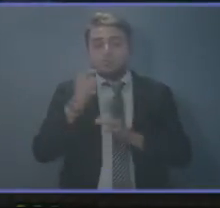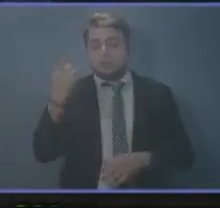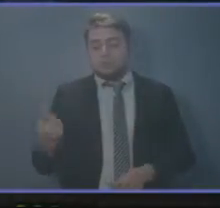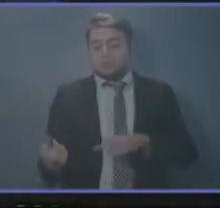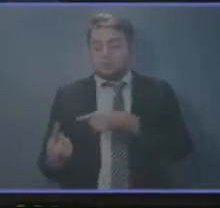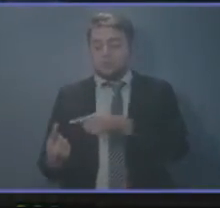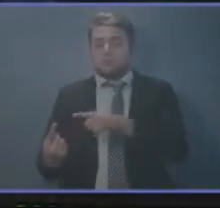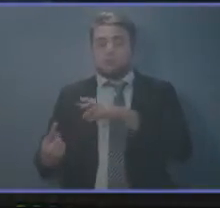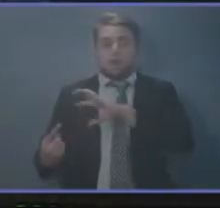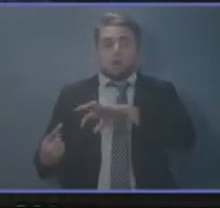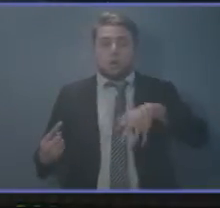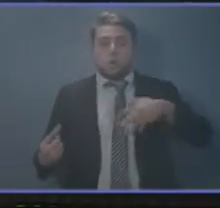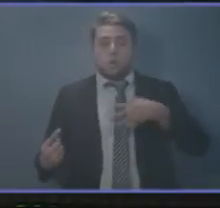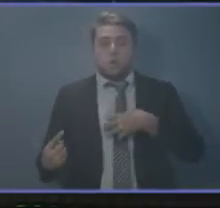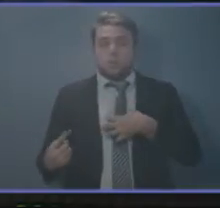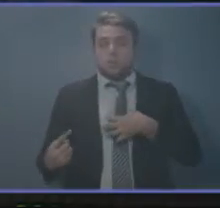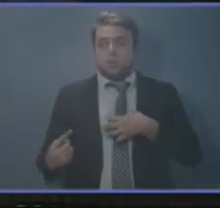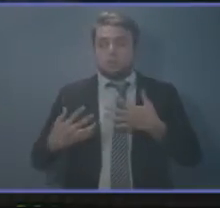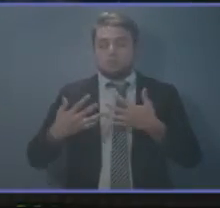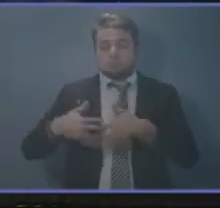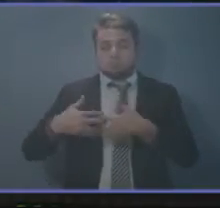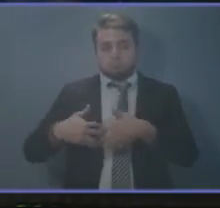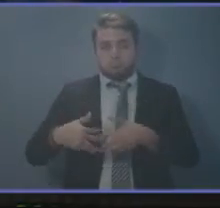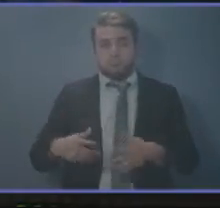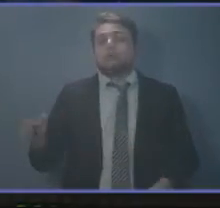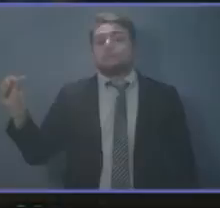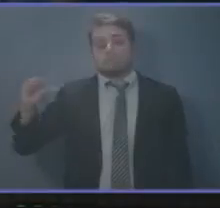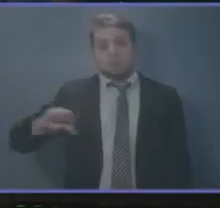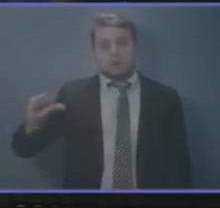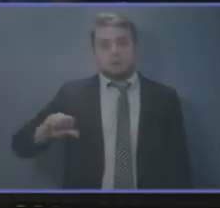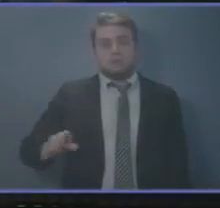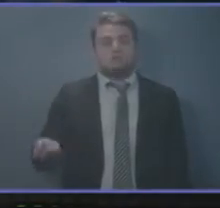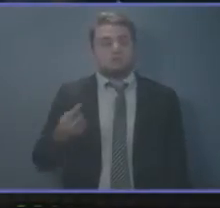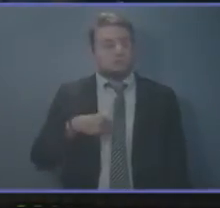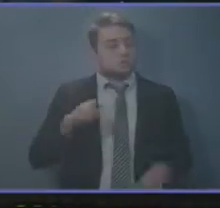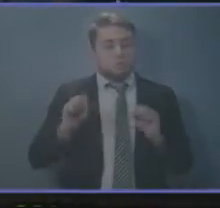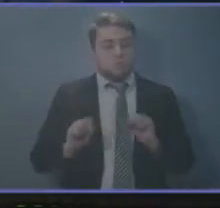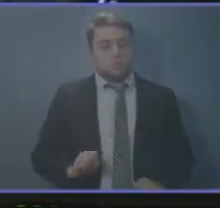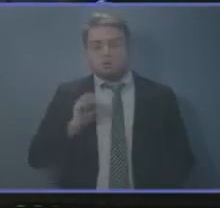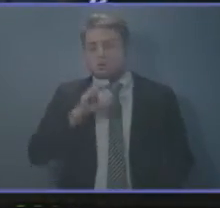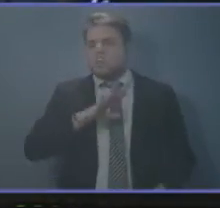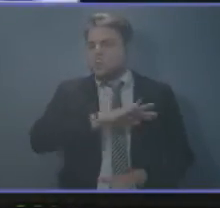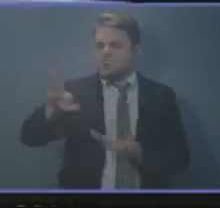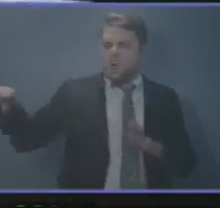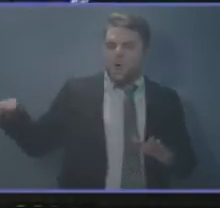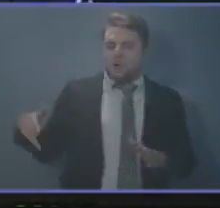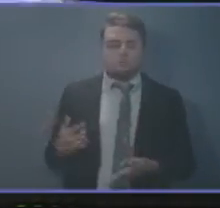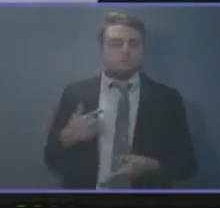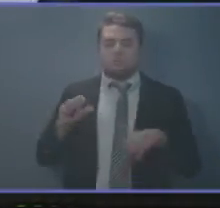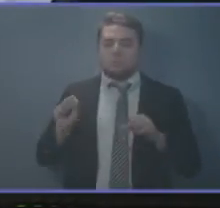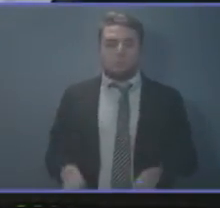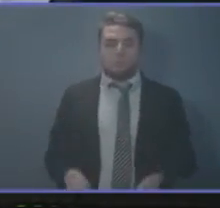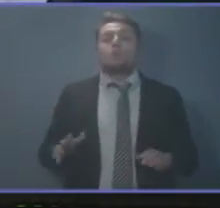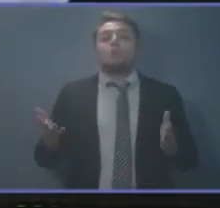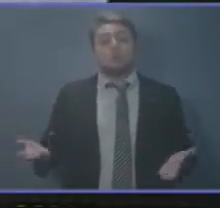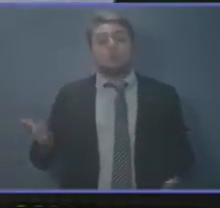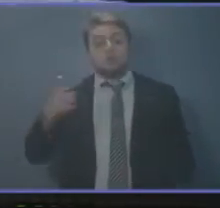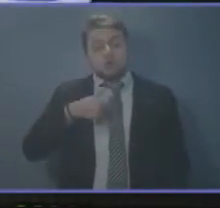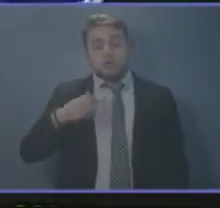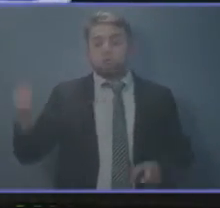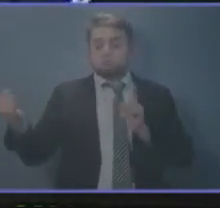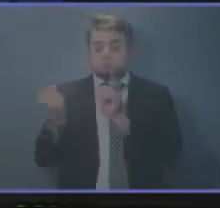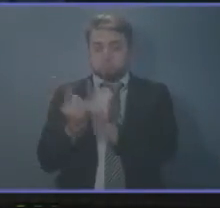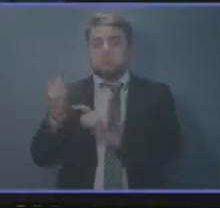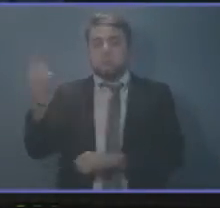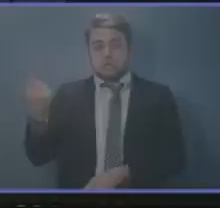empresarios, y más los empresarios algunos. No puedo generalizar, repito, porque he conocido buenos